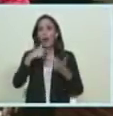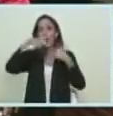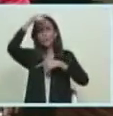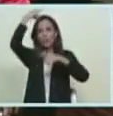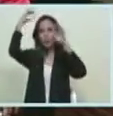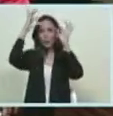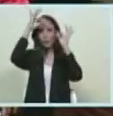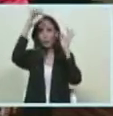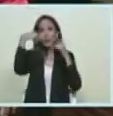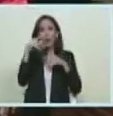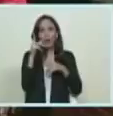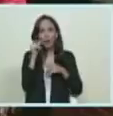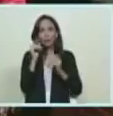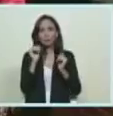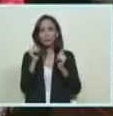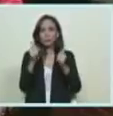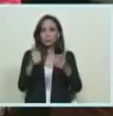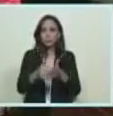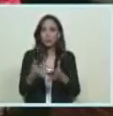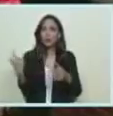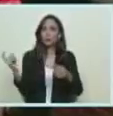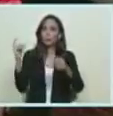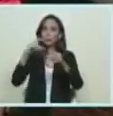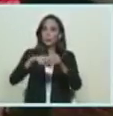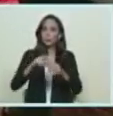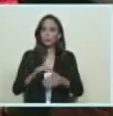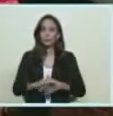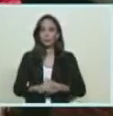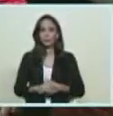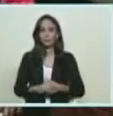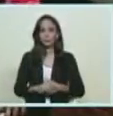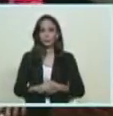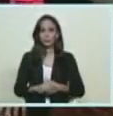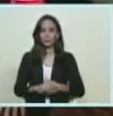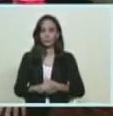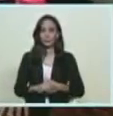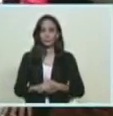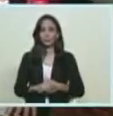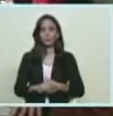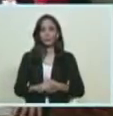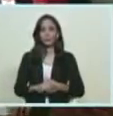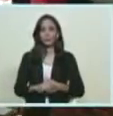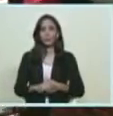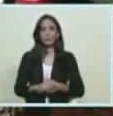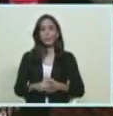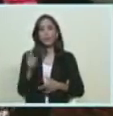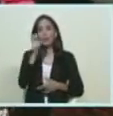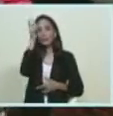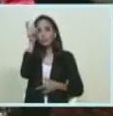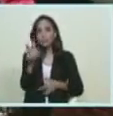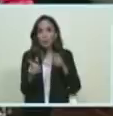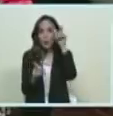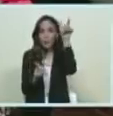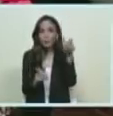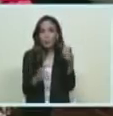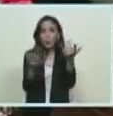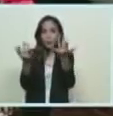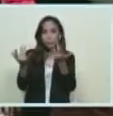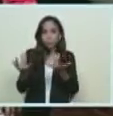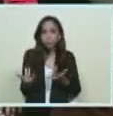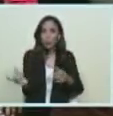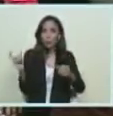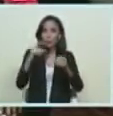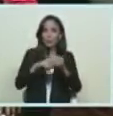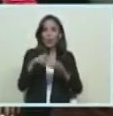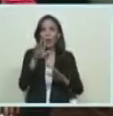número de compañeros que se han sumado al plan Chapa Juvenil. Los ciudadanos que hemos venido captando